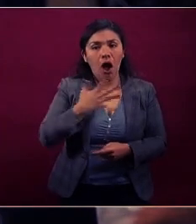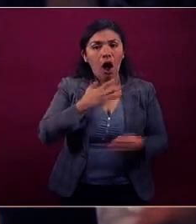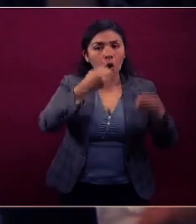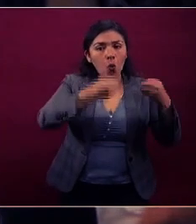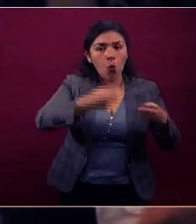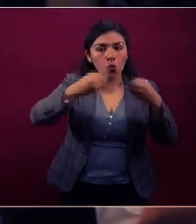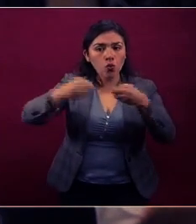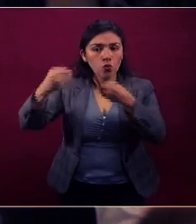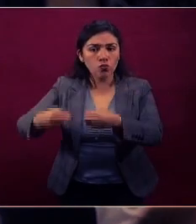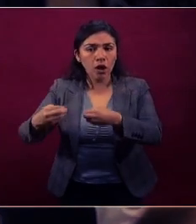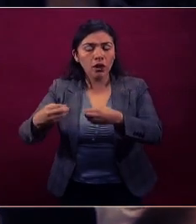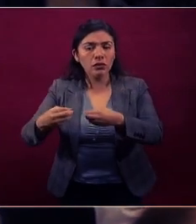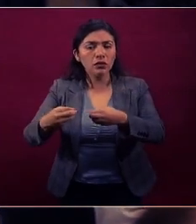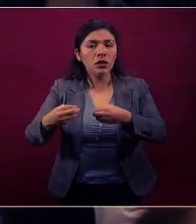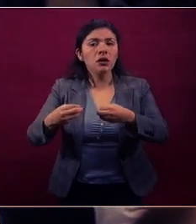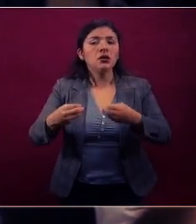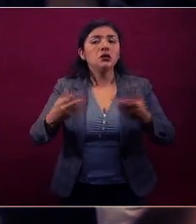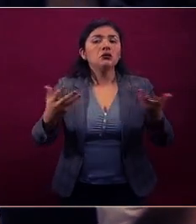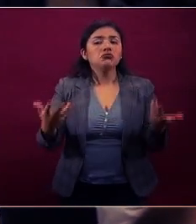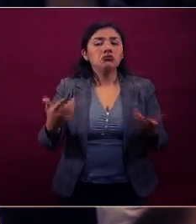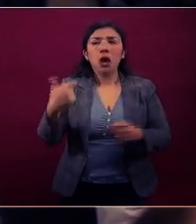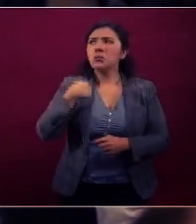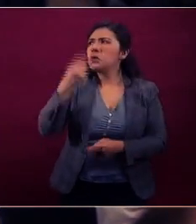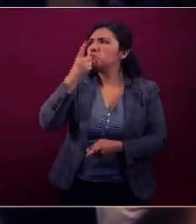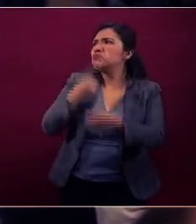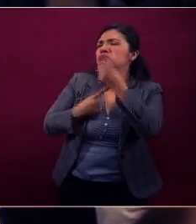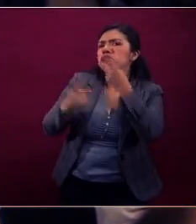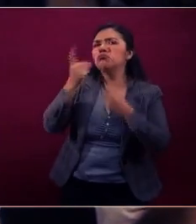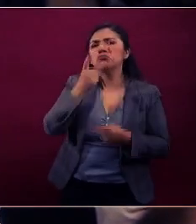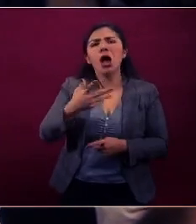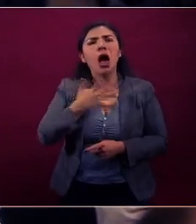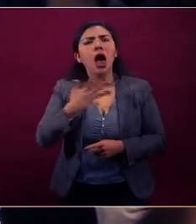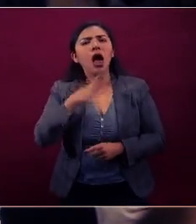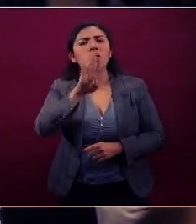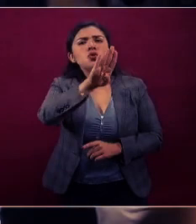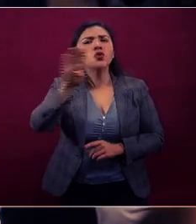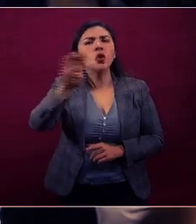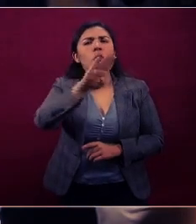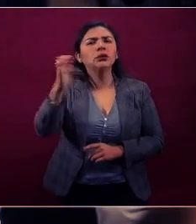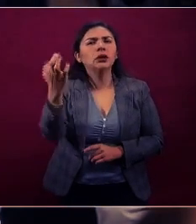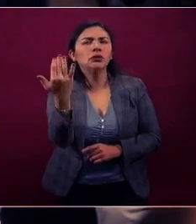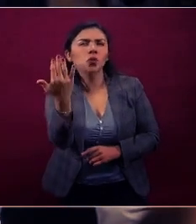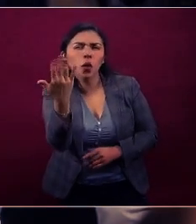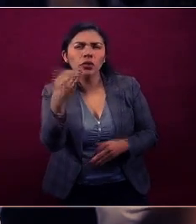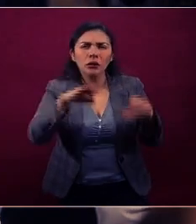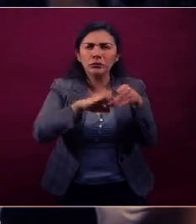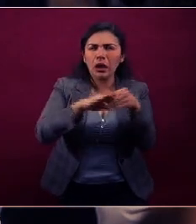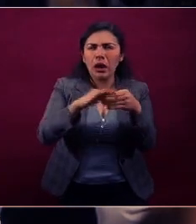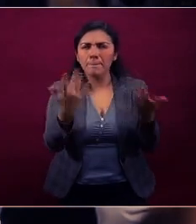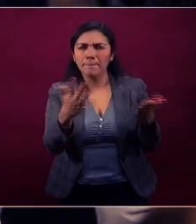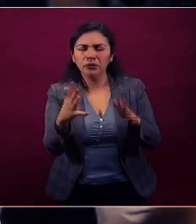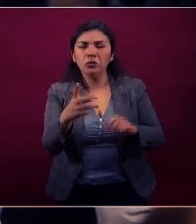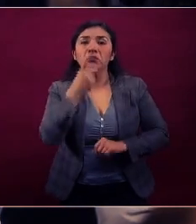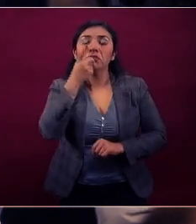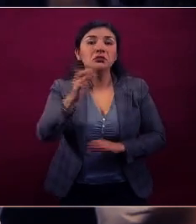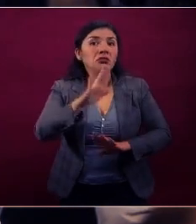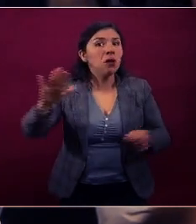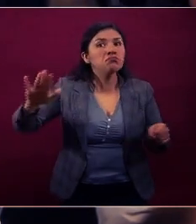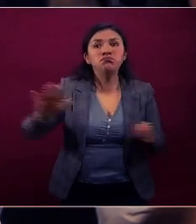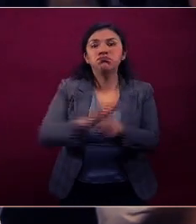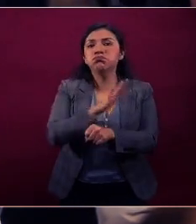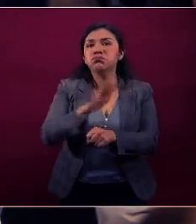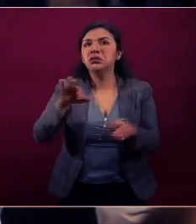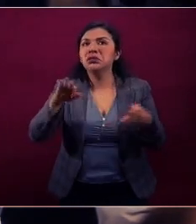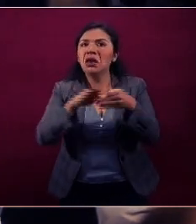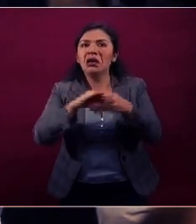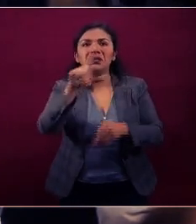ocupadas, y los que a mí me han dicho tienen 950 más o menos, y hablan de que ya están ocupadas más